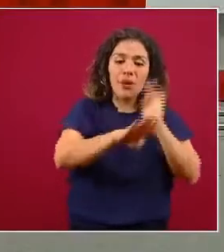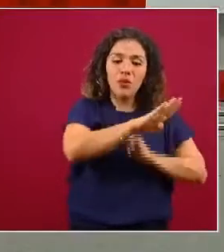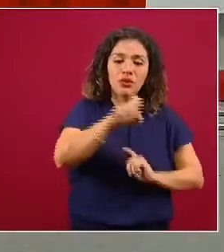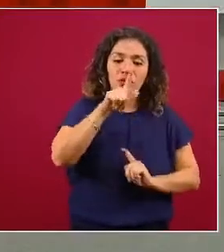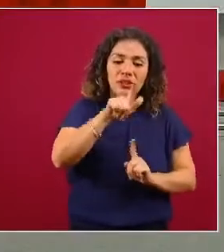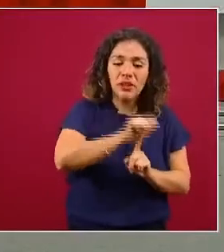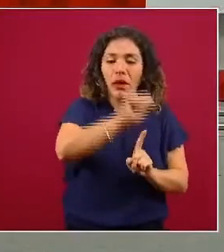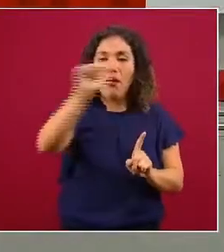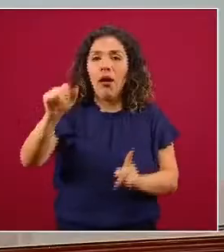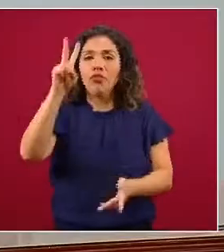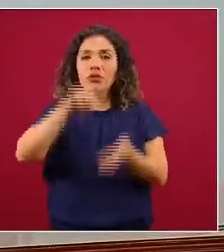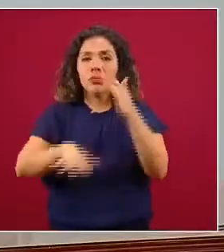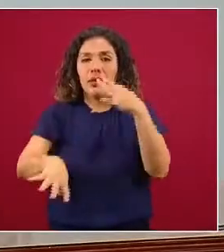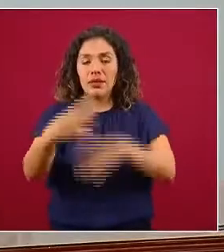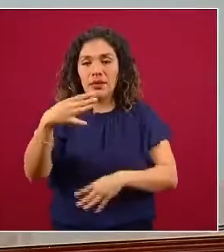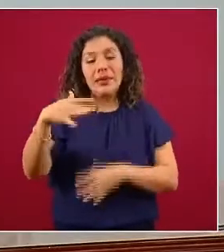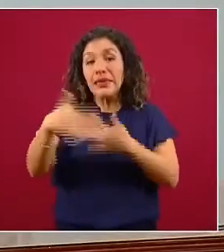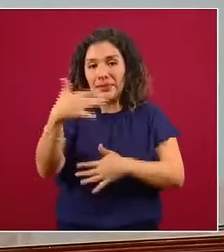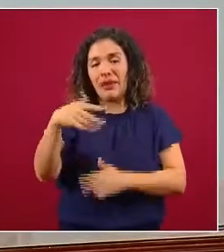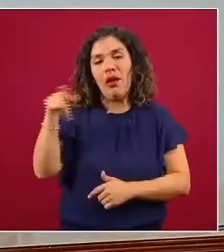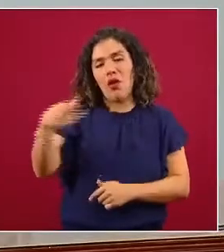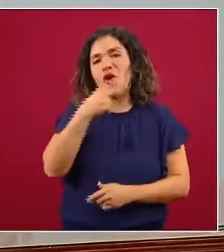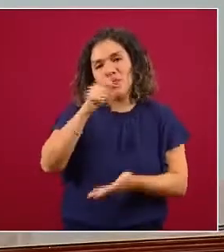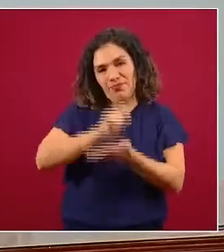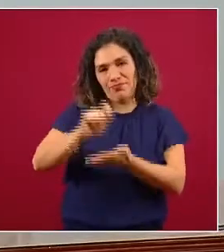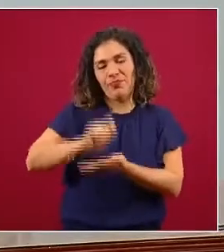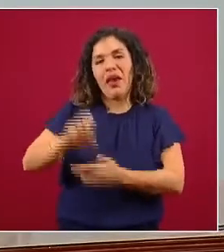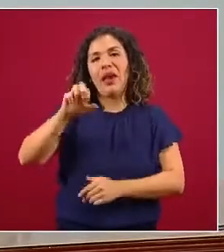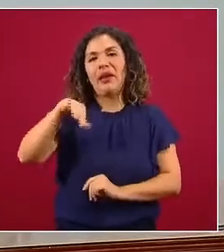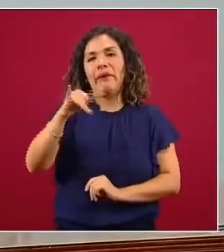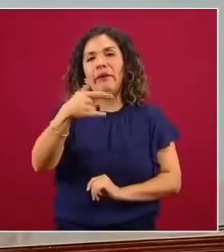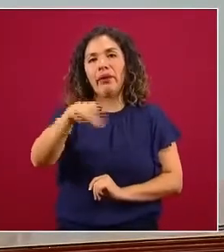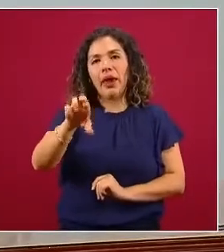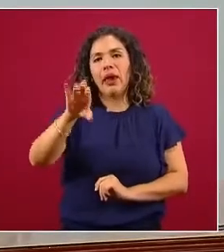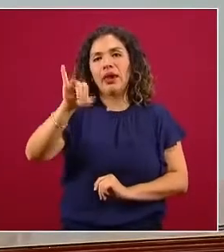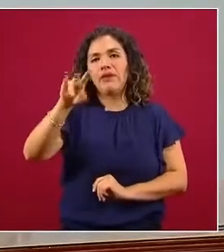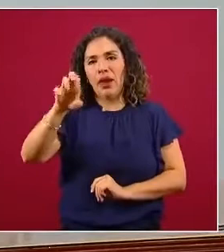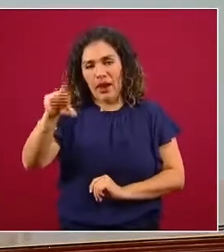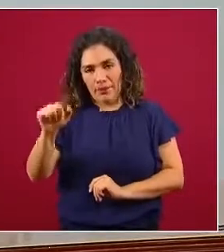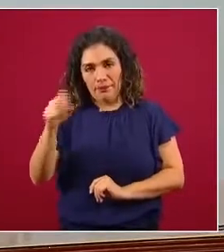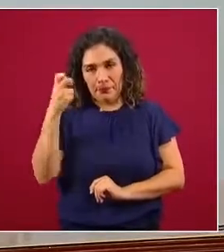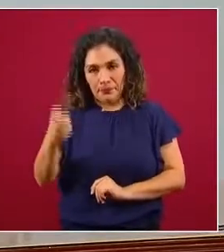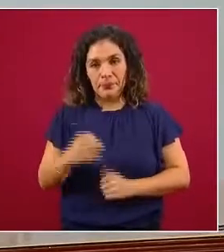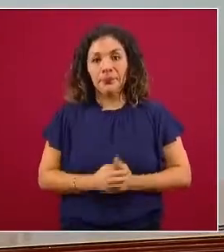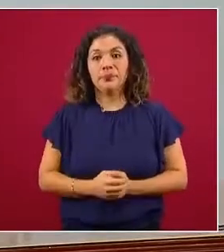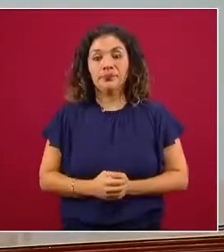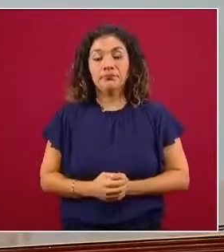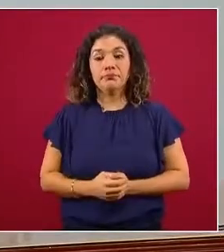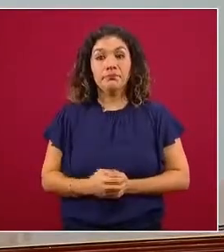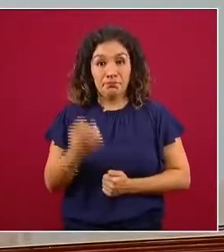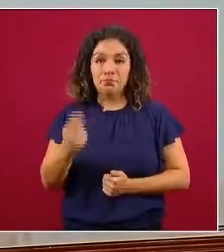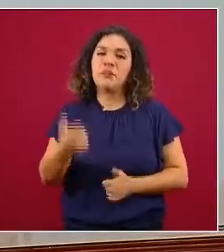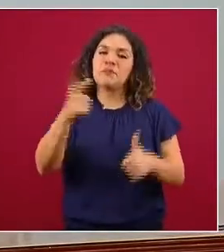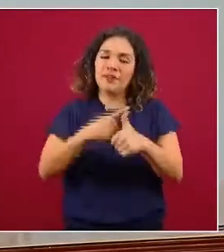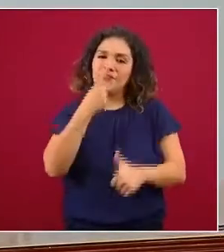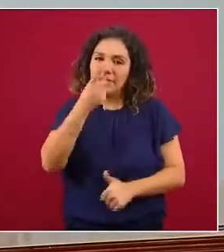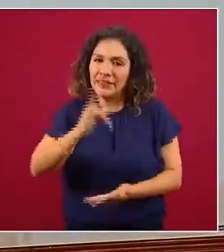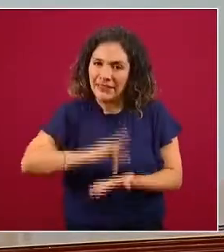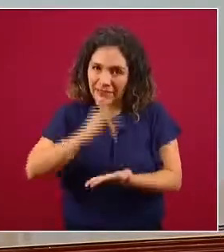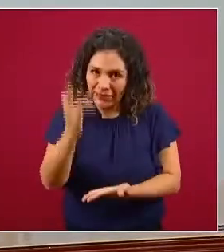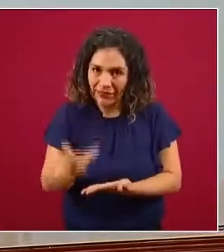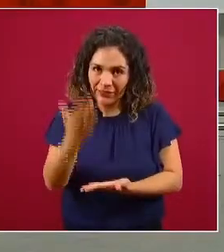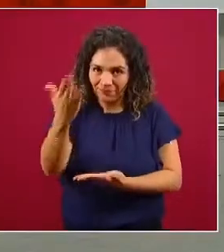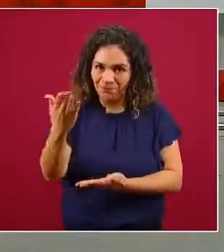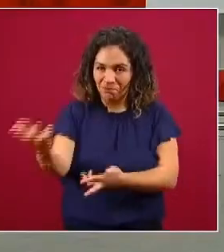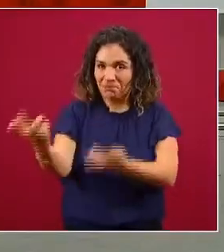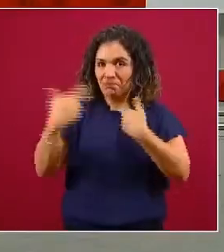1917-2015, escrito por Enrique Rivera Siqueiros, Ediciones Navarra. Eso primero se lo agradezco, gracias a